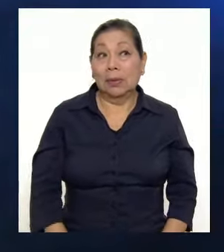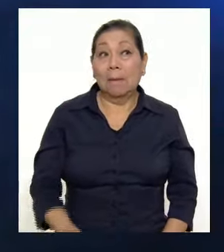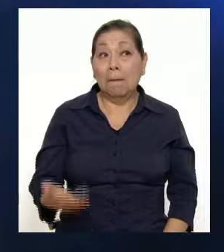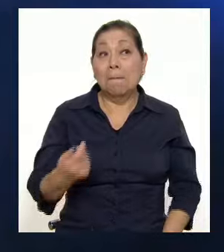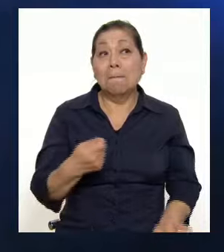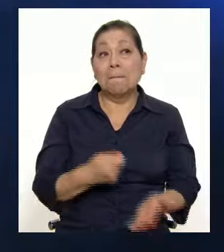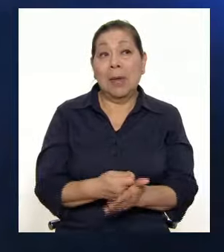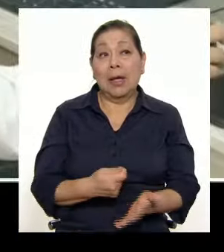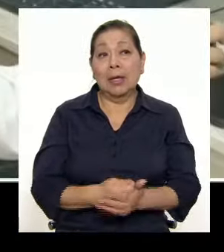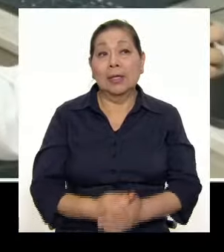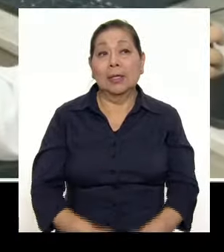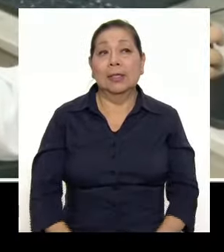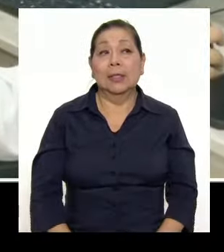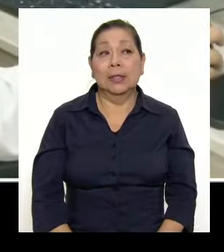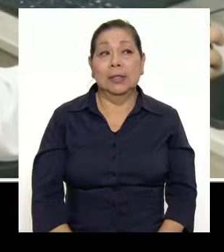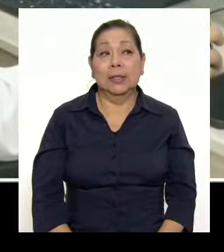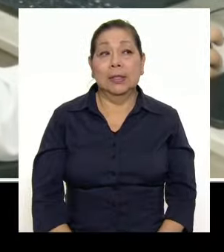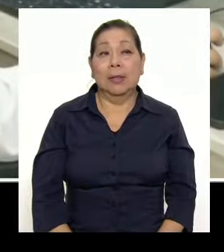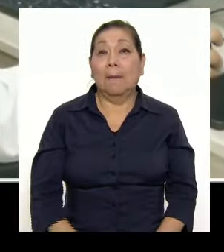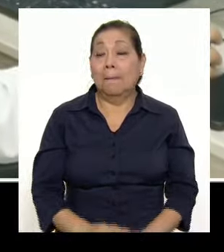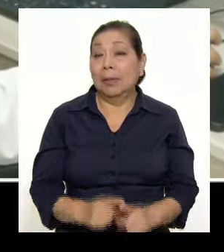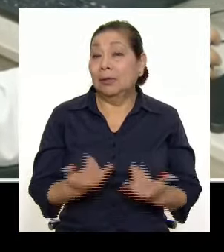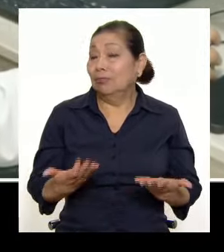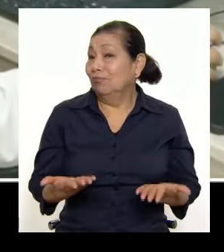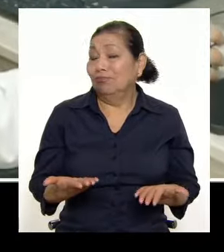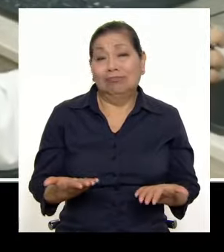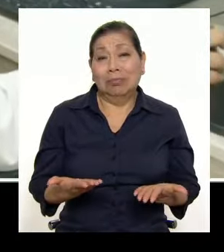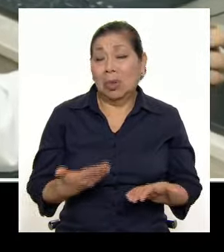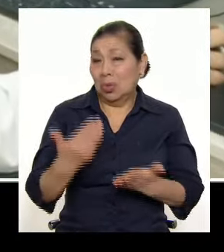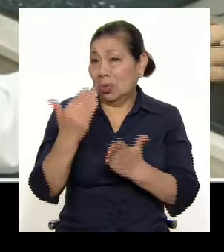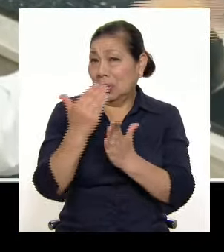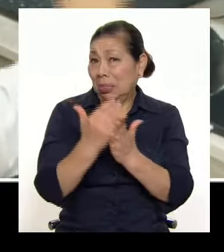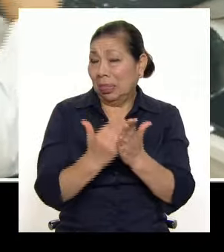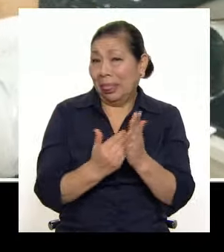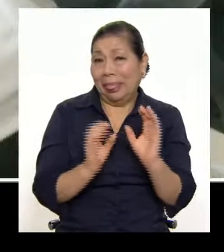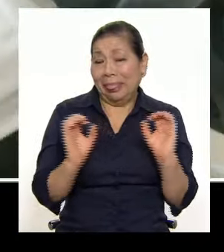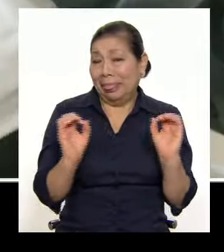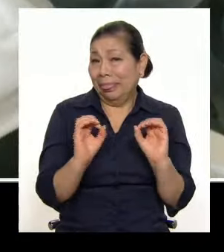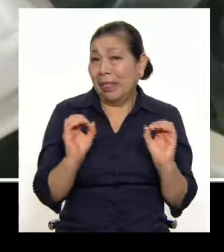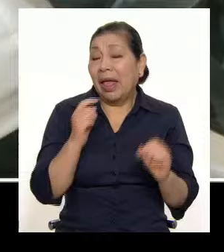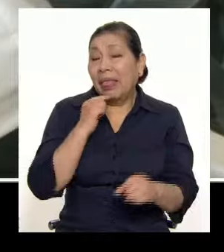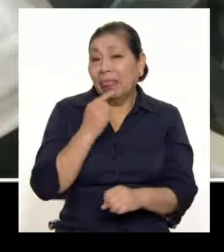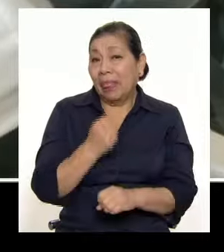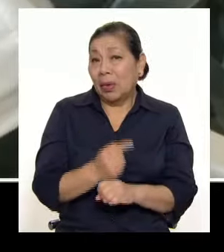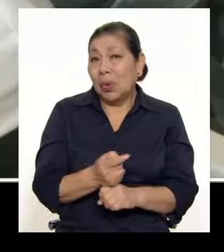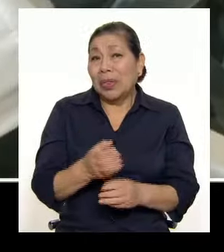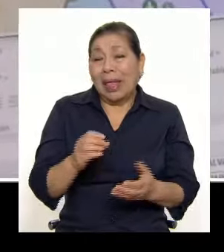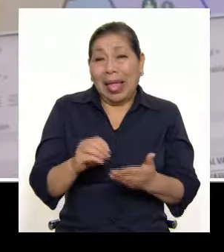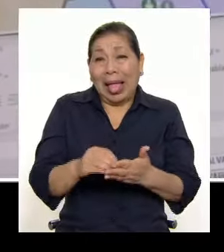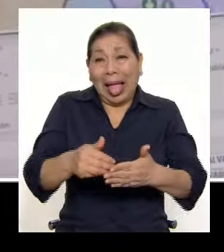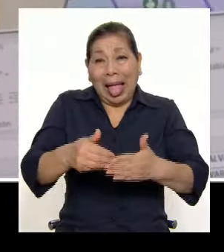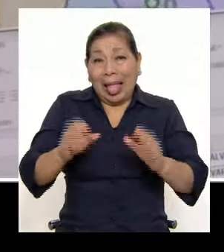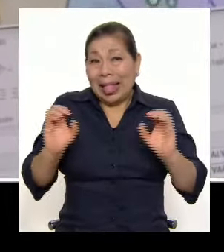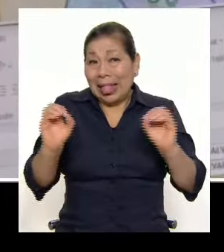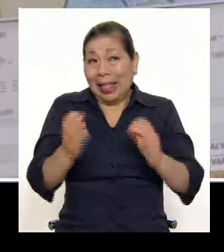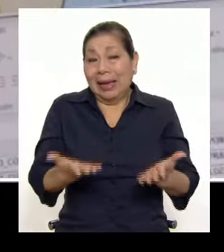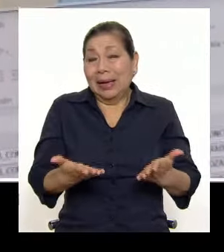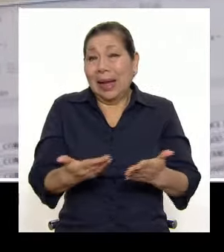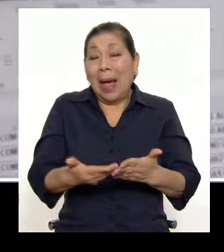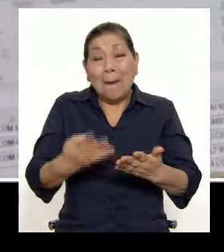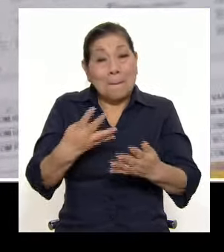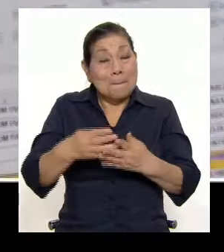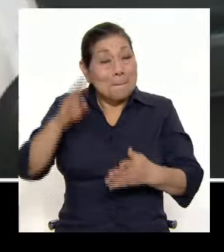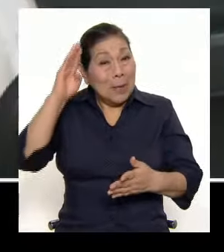exigió. Nos percatamos pues de que no registra nada en absoluto sobre denuncias, detenciones, intervenciones o